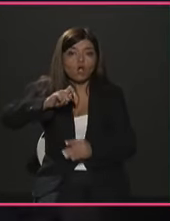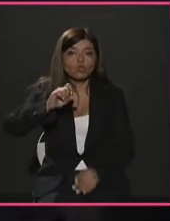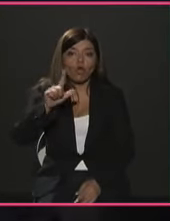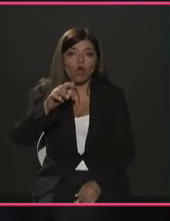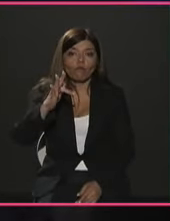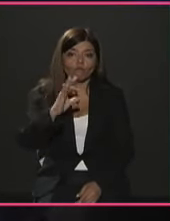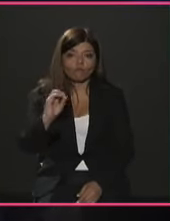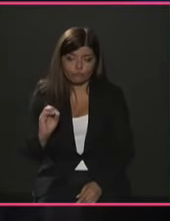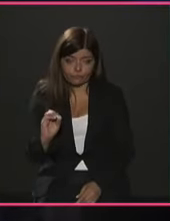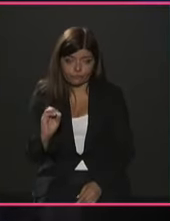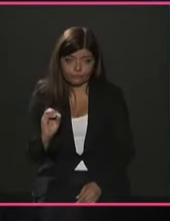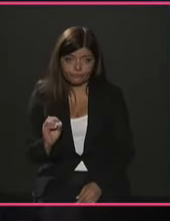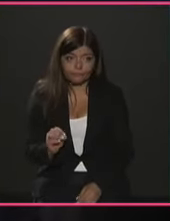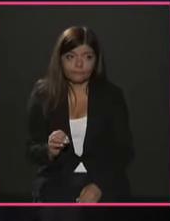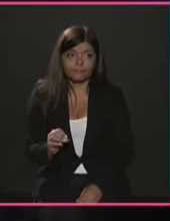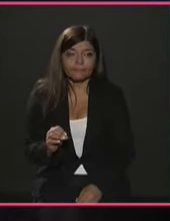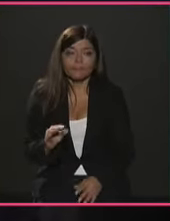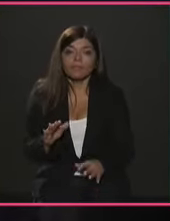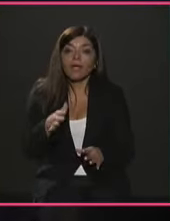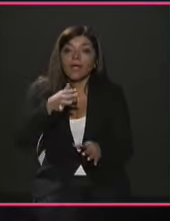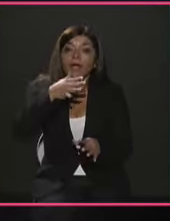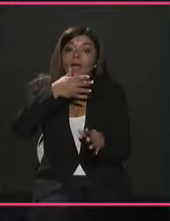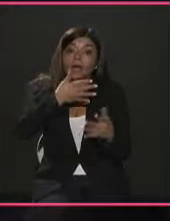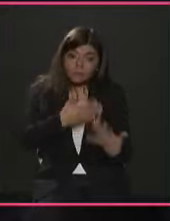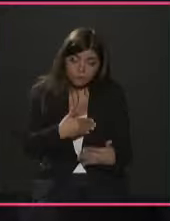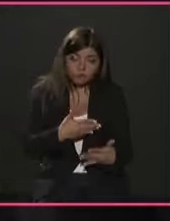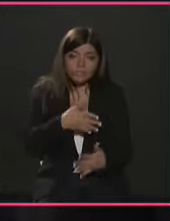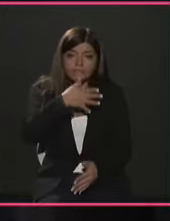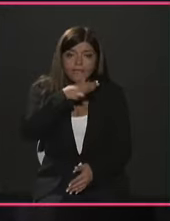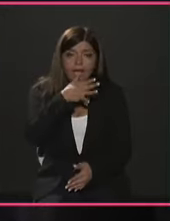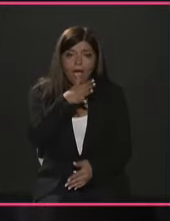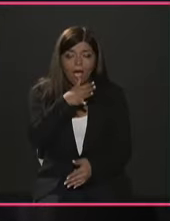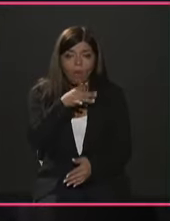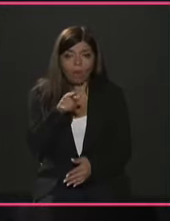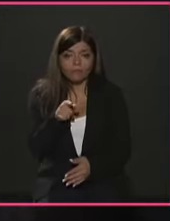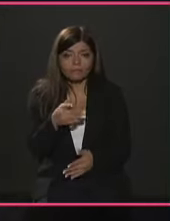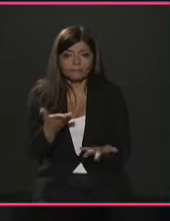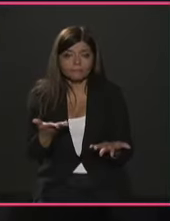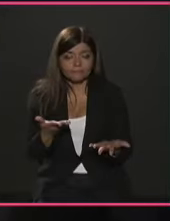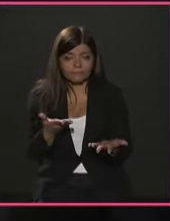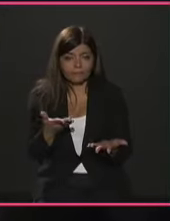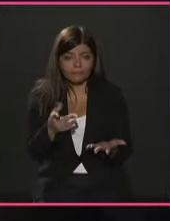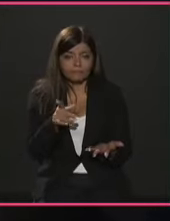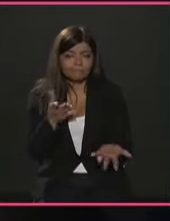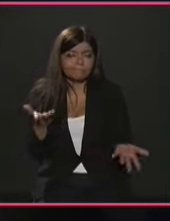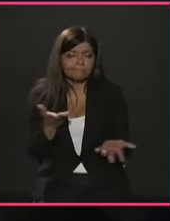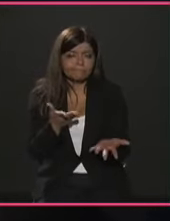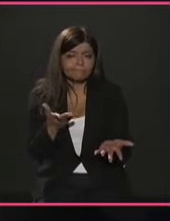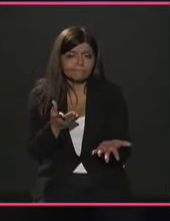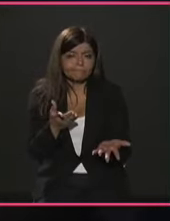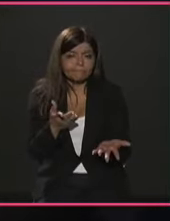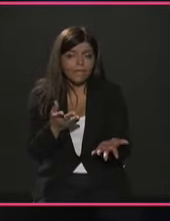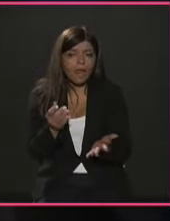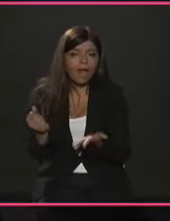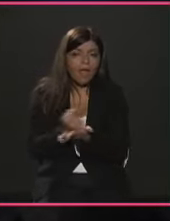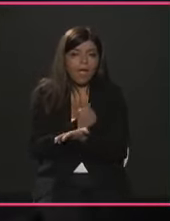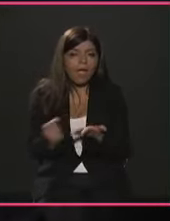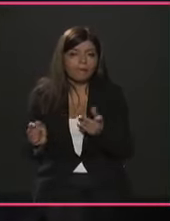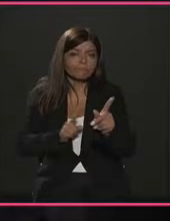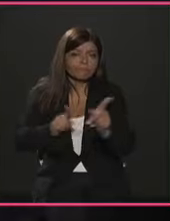Golfo entonces agua Quiénes están sufriendo de la gestión del